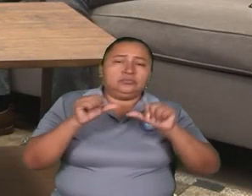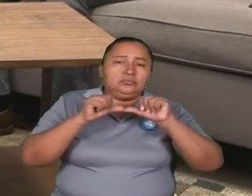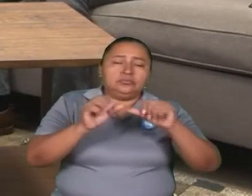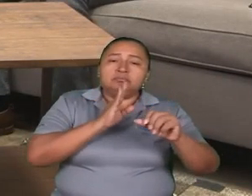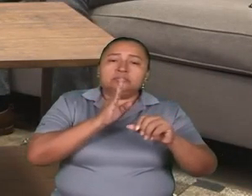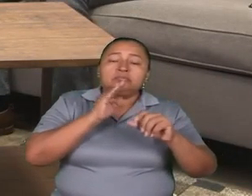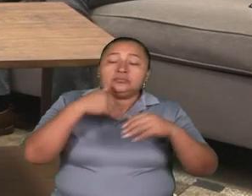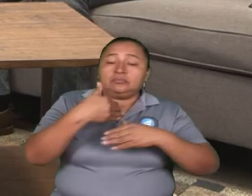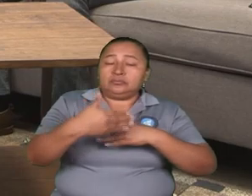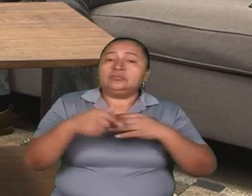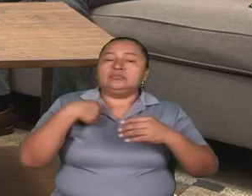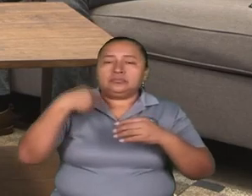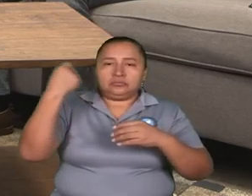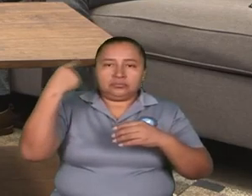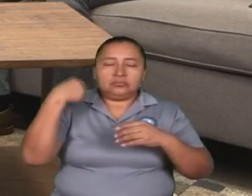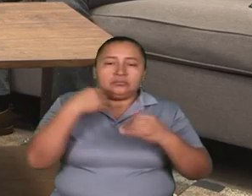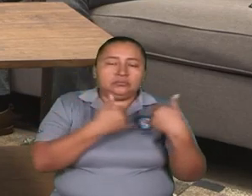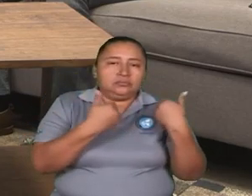Exacto. Entonces